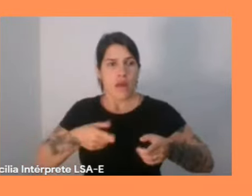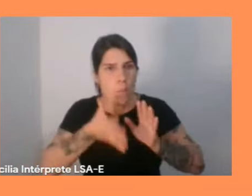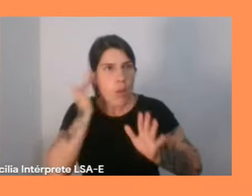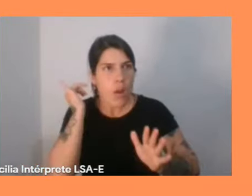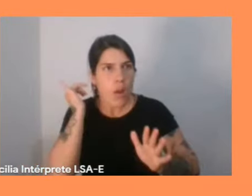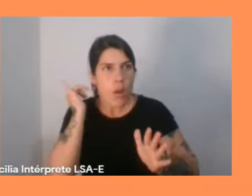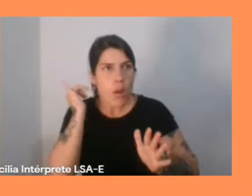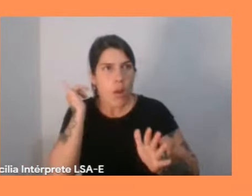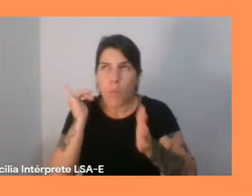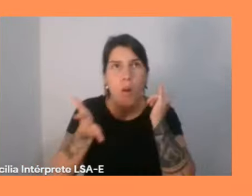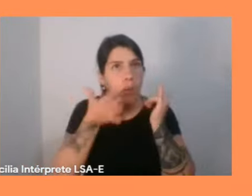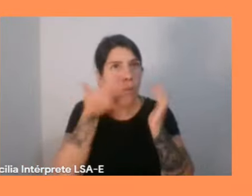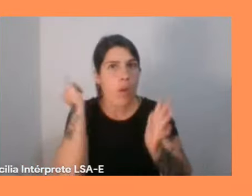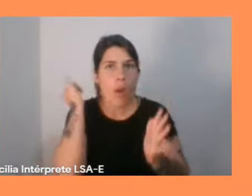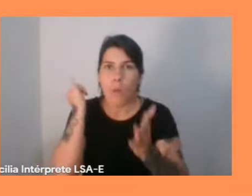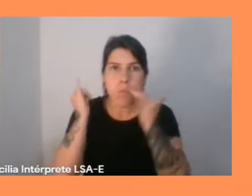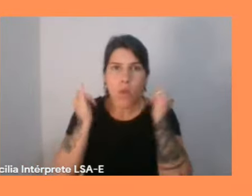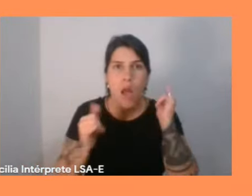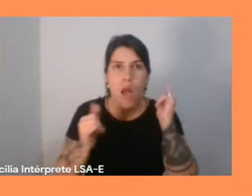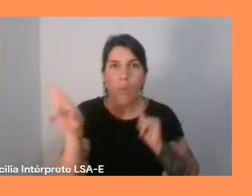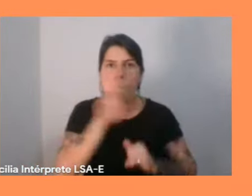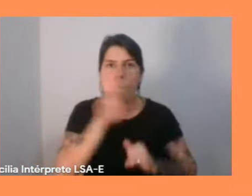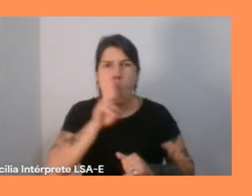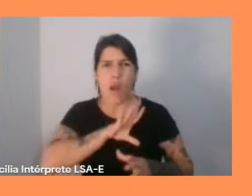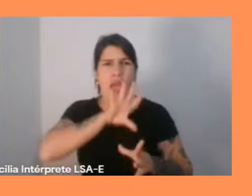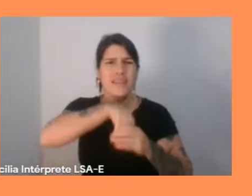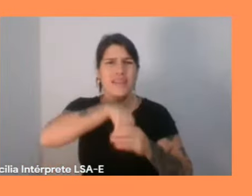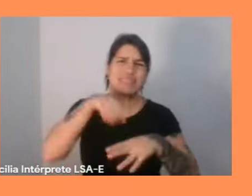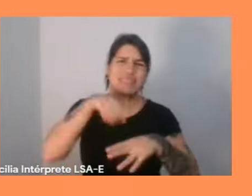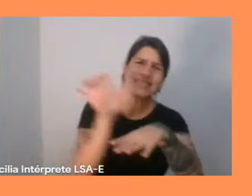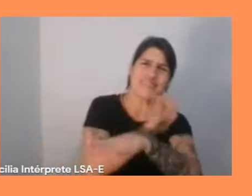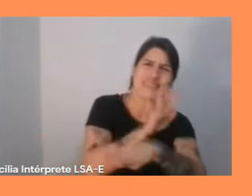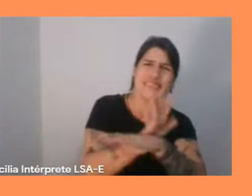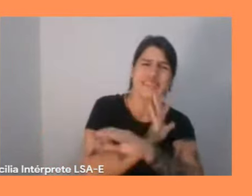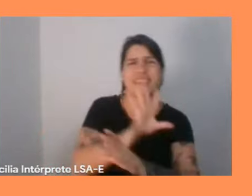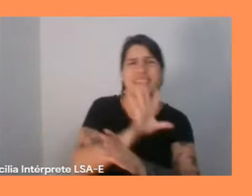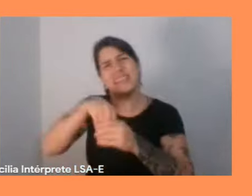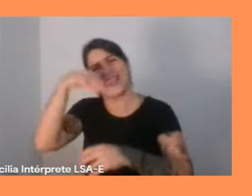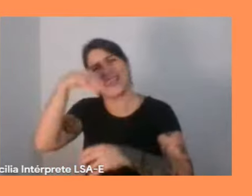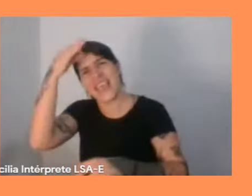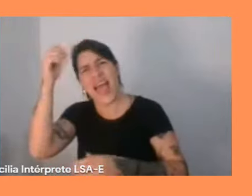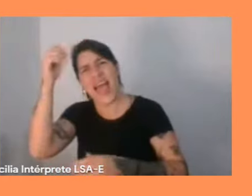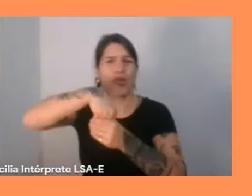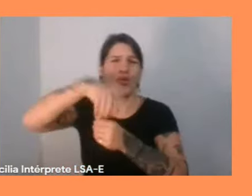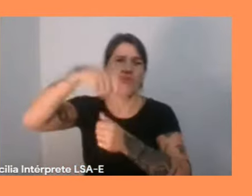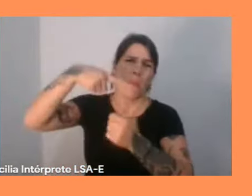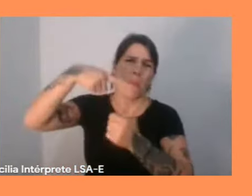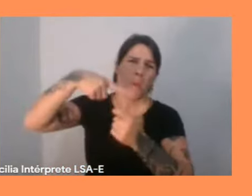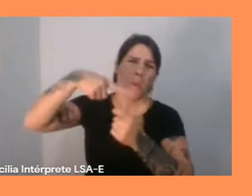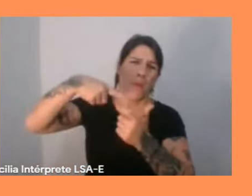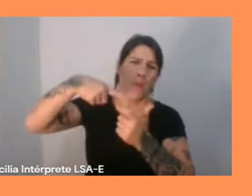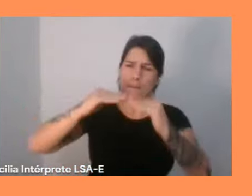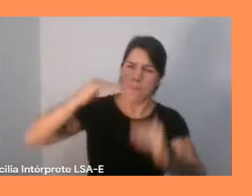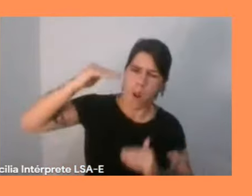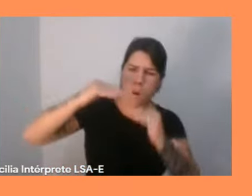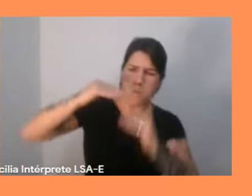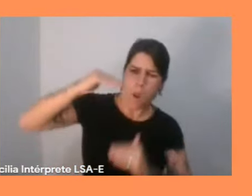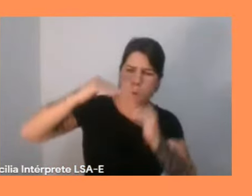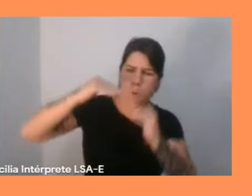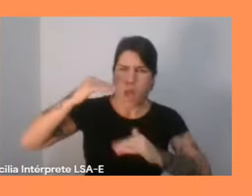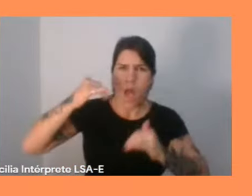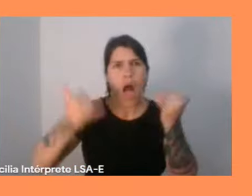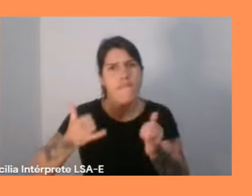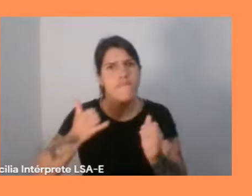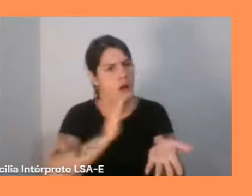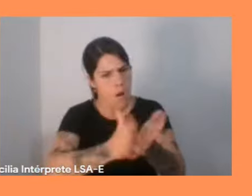la lucha por la igualdad en todos los lenguajes artísticos. La lucha de mujeres y disidencias